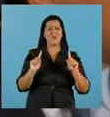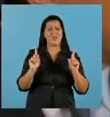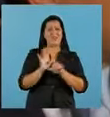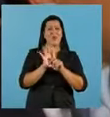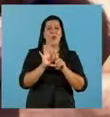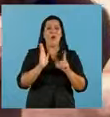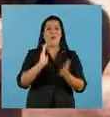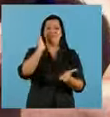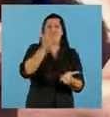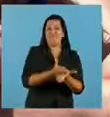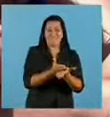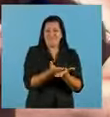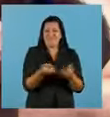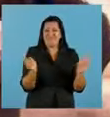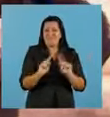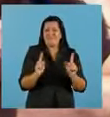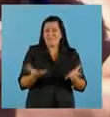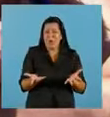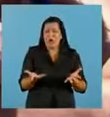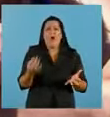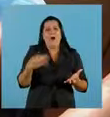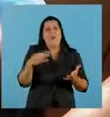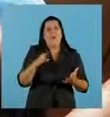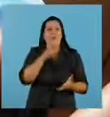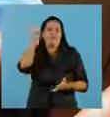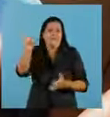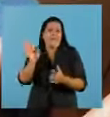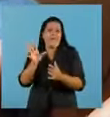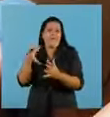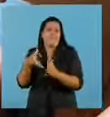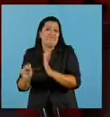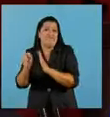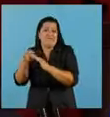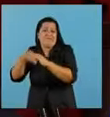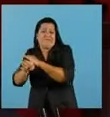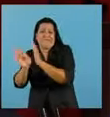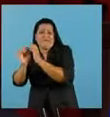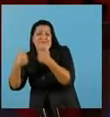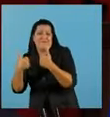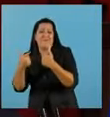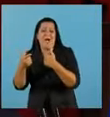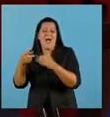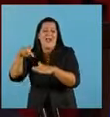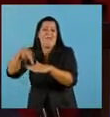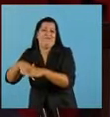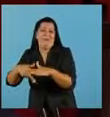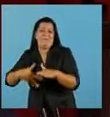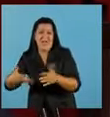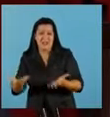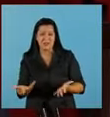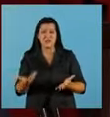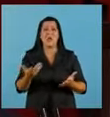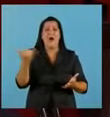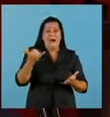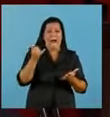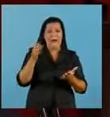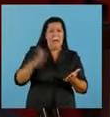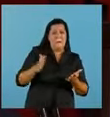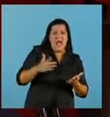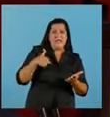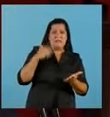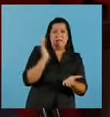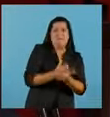la pena prevista para el aborto y que recurren a él para interrumpir sus embarazos. La existencia de la amenaza penal no